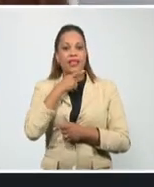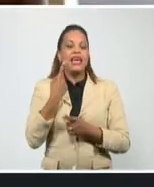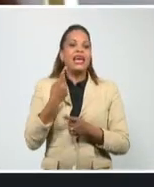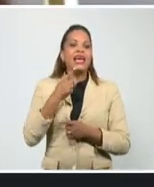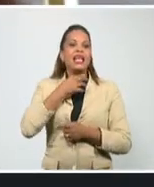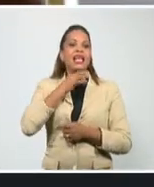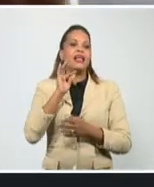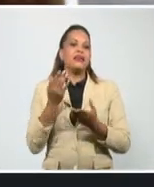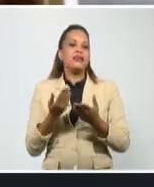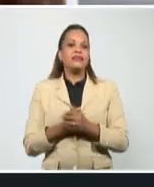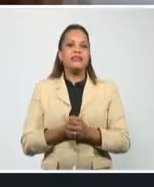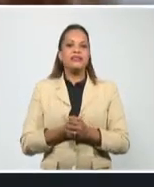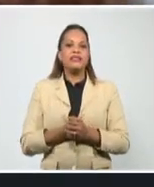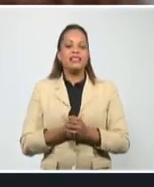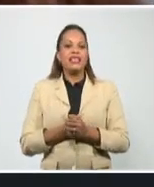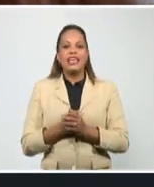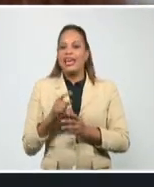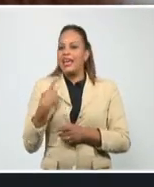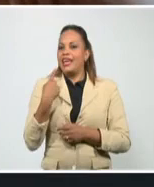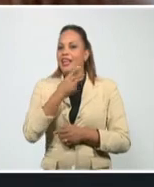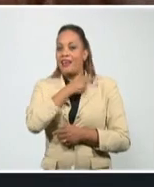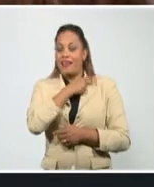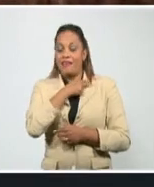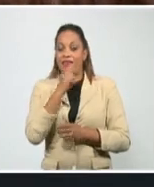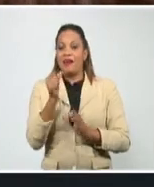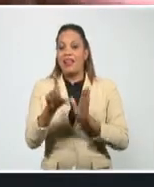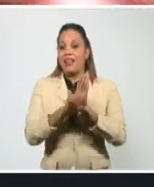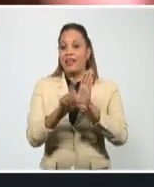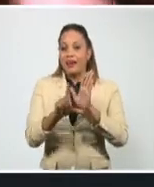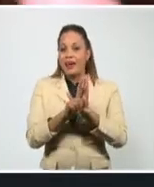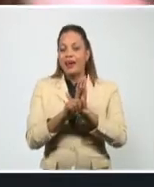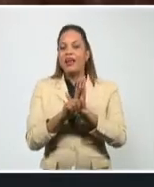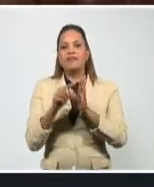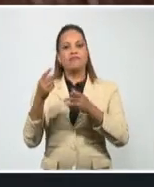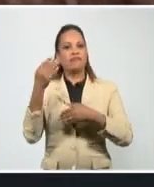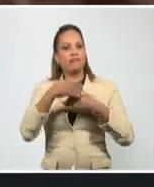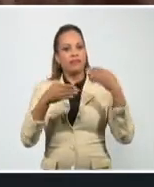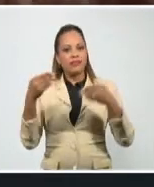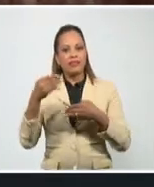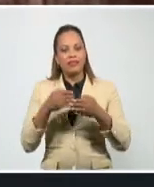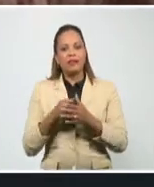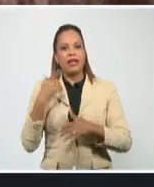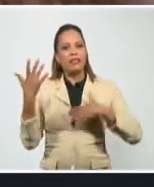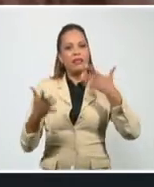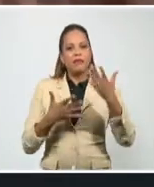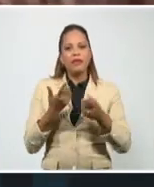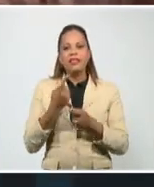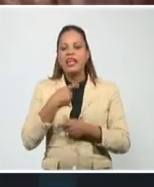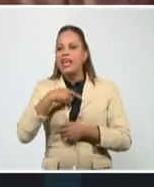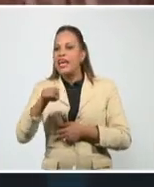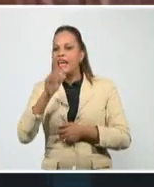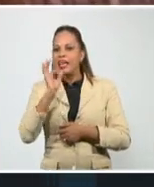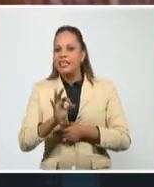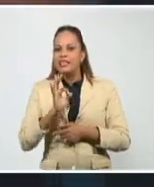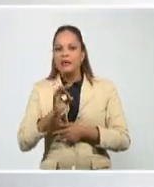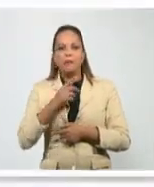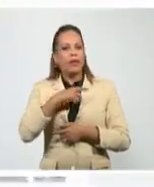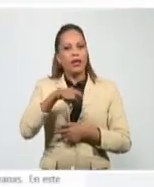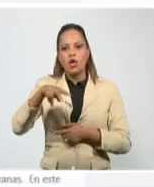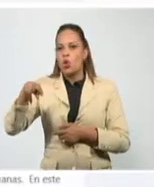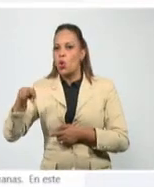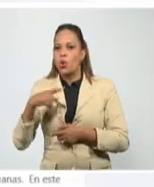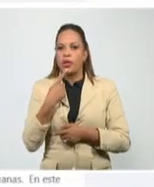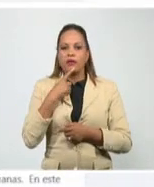legal de los activistas, la persona no me va corriendo cada vez que le pasa algo legal para que lo